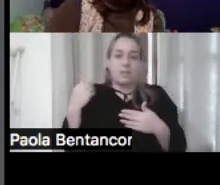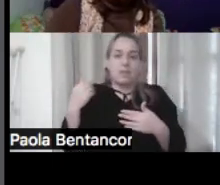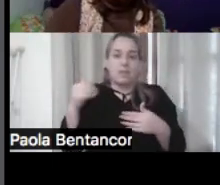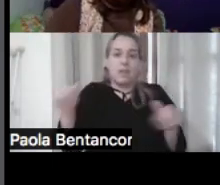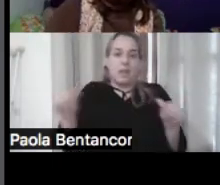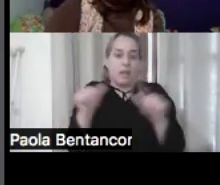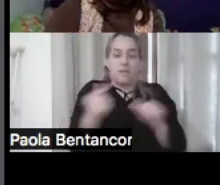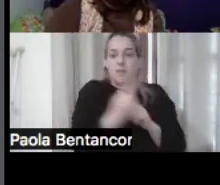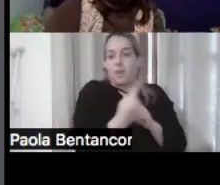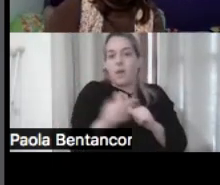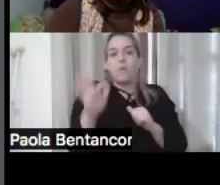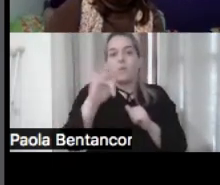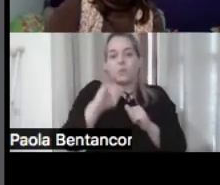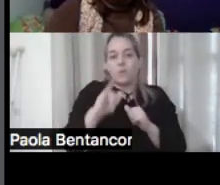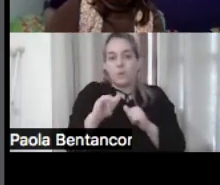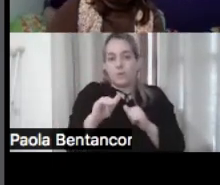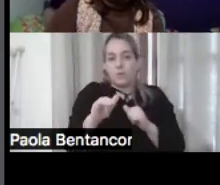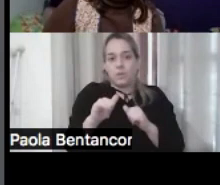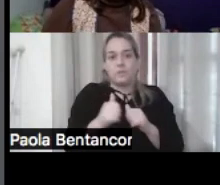del niño o la niña.